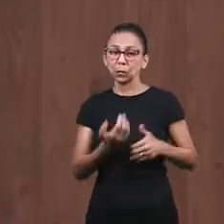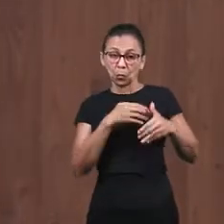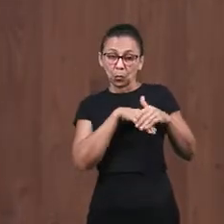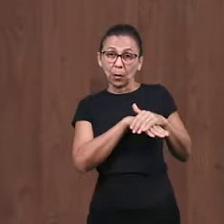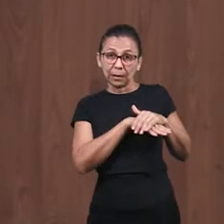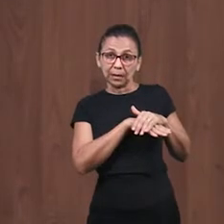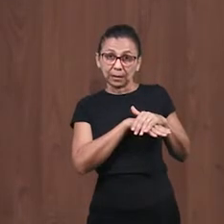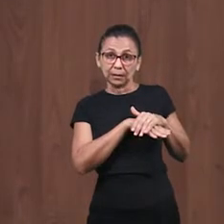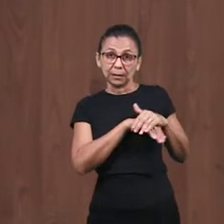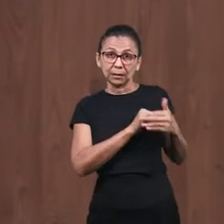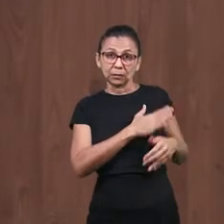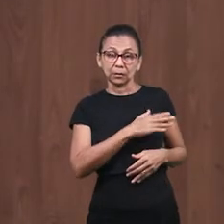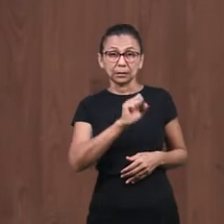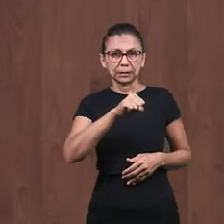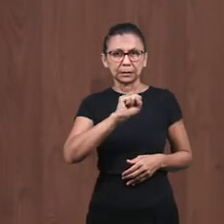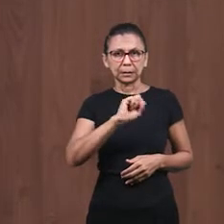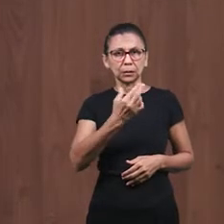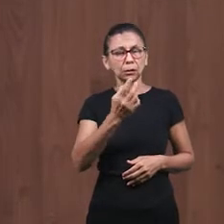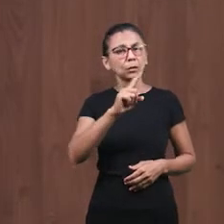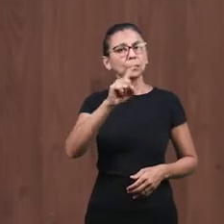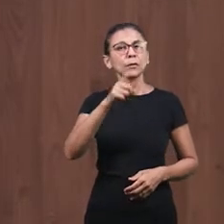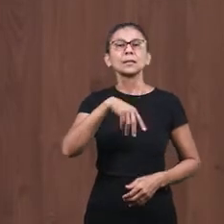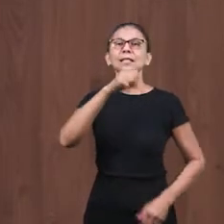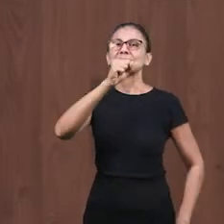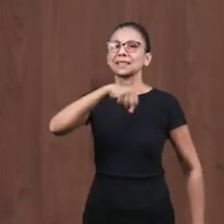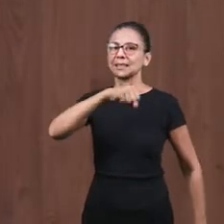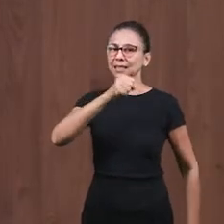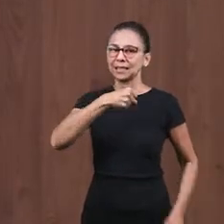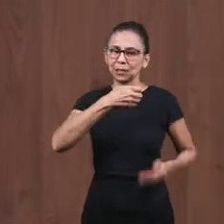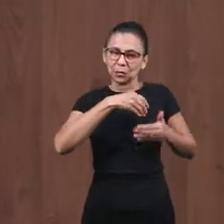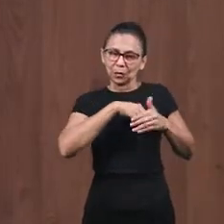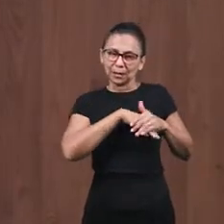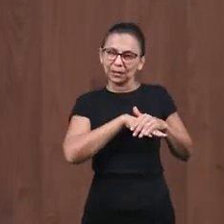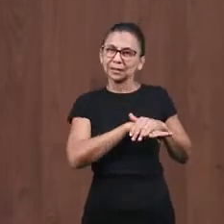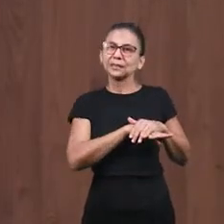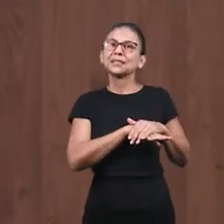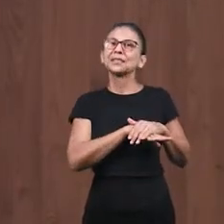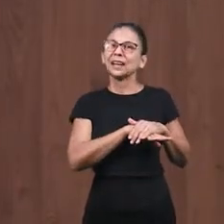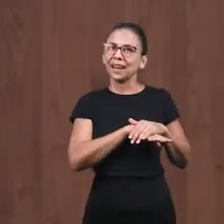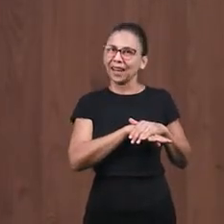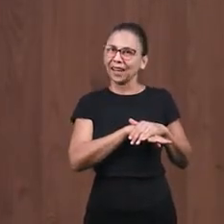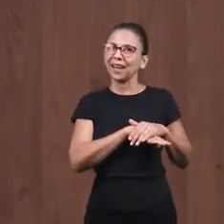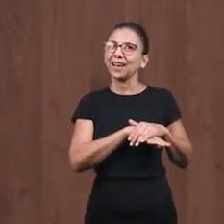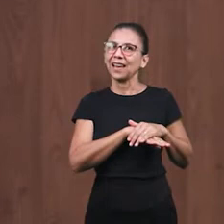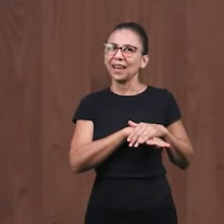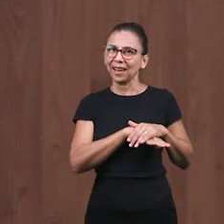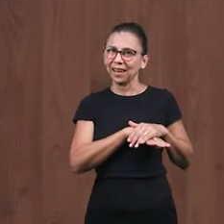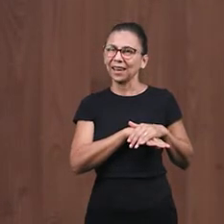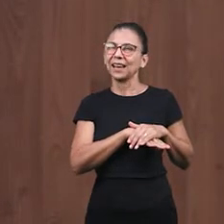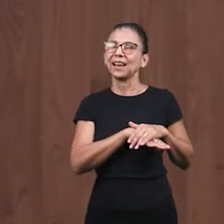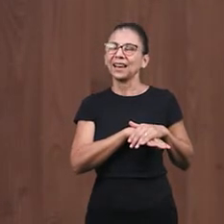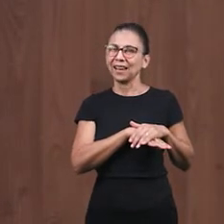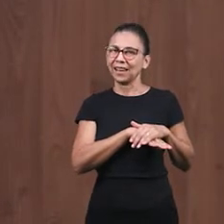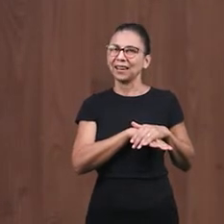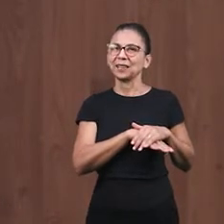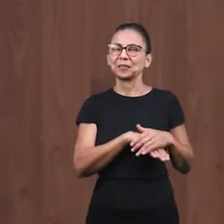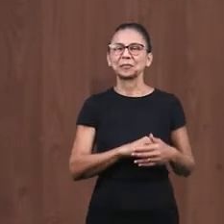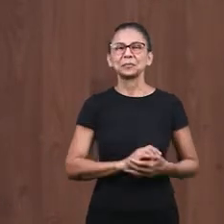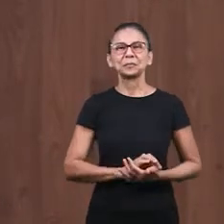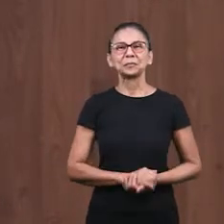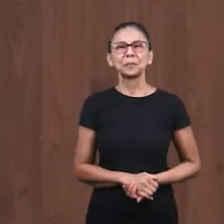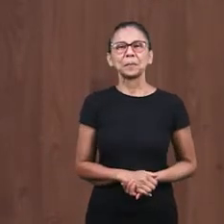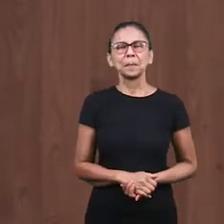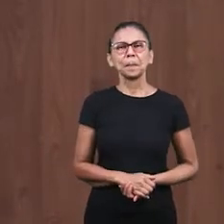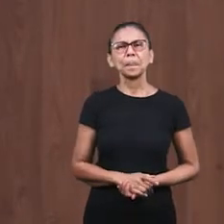de estar en la iglesia, de cantar al Señor, ¿nosotros debemos guardar en nuestro corazón? ¿Sí o no? Sí, debemos guardar en